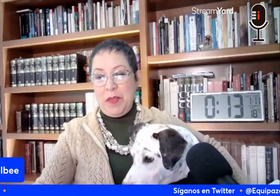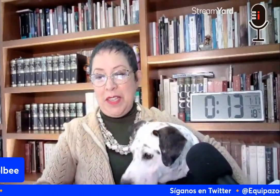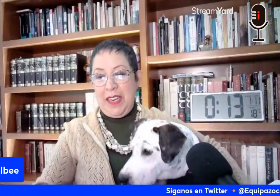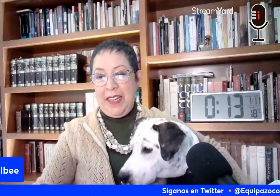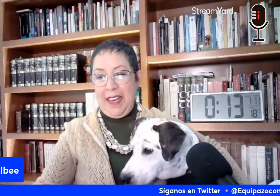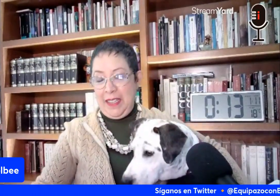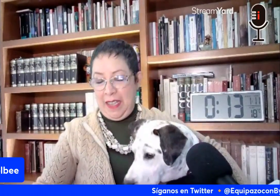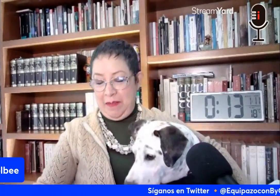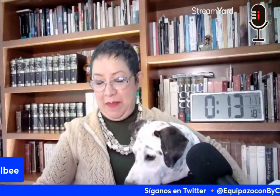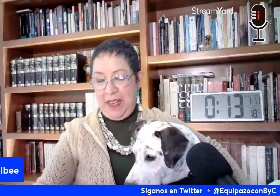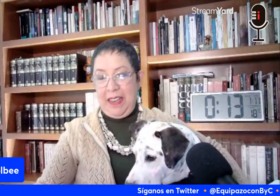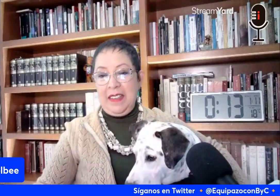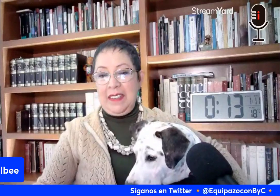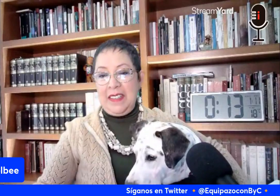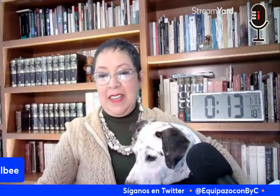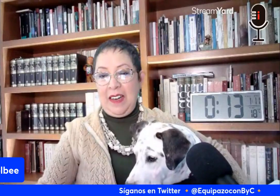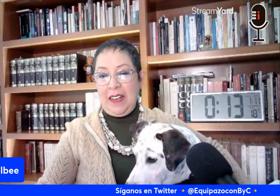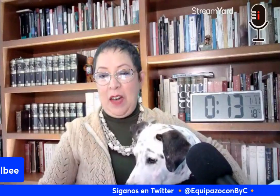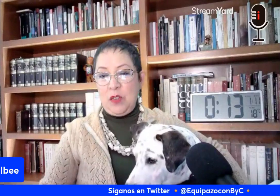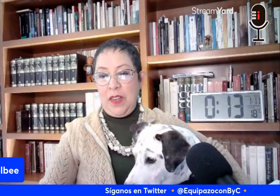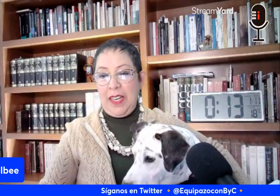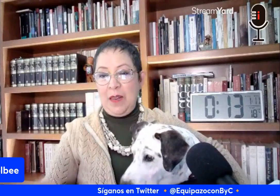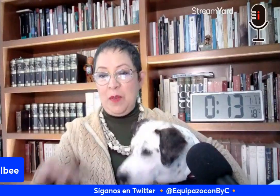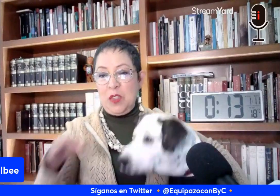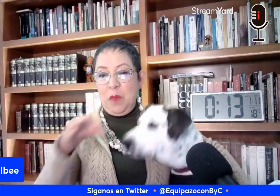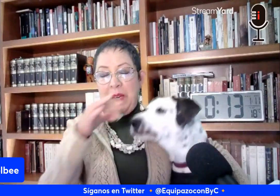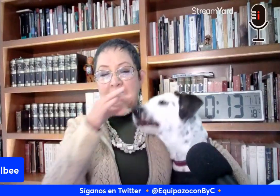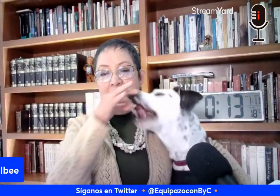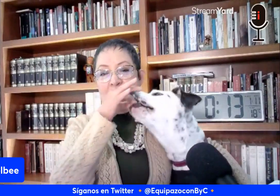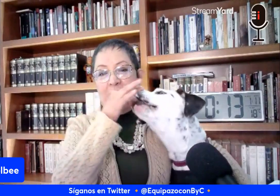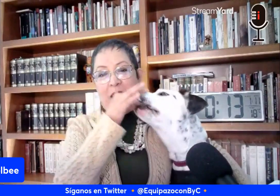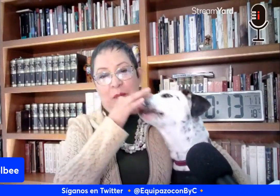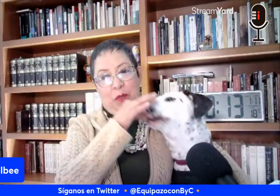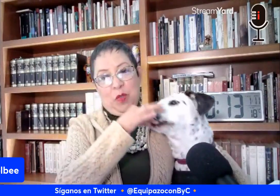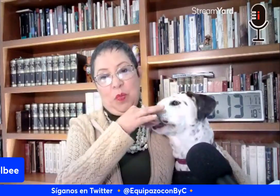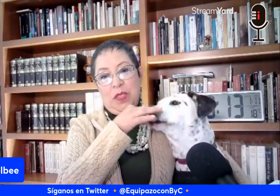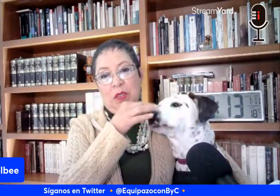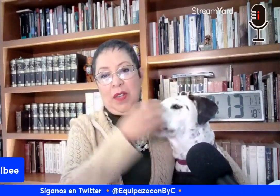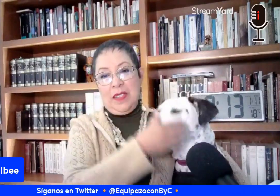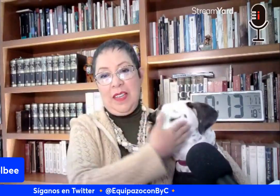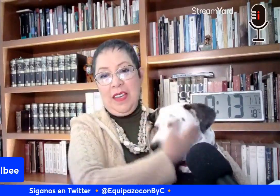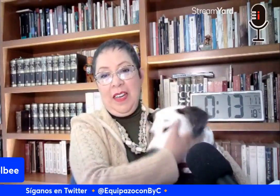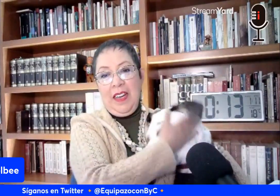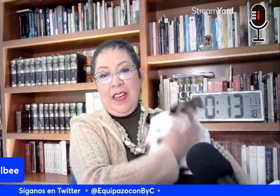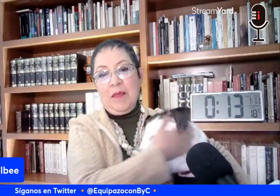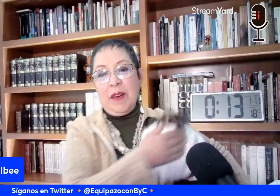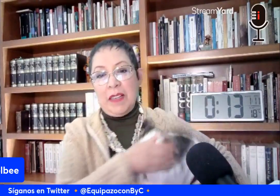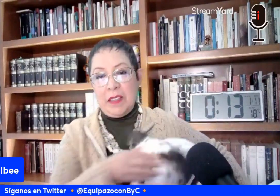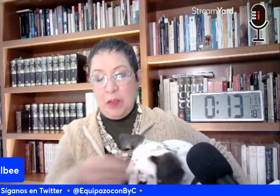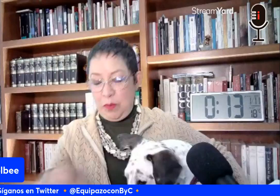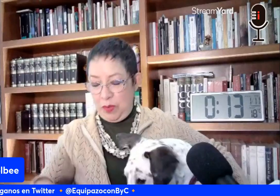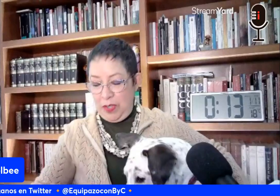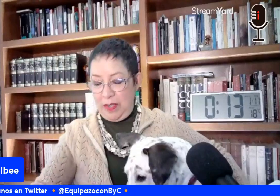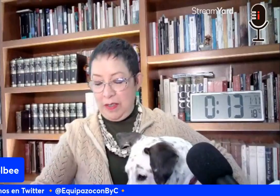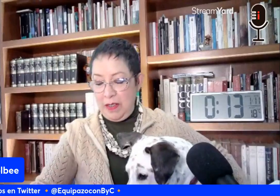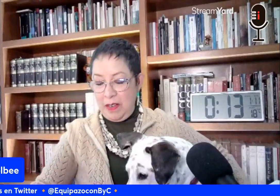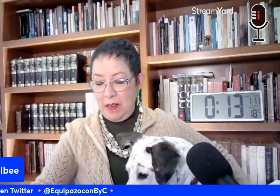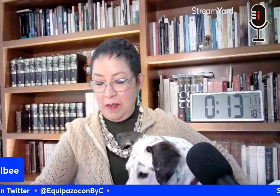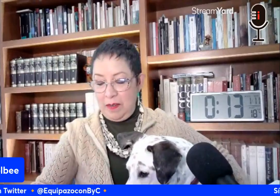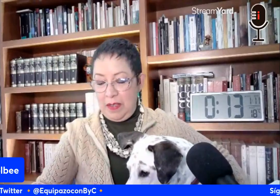me encanta dice causa de qué hermoso pequeños y por supuesto que sí hermanito